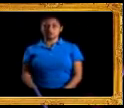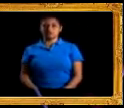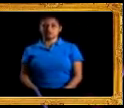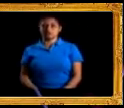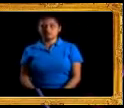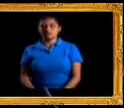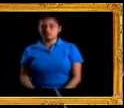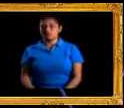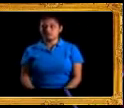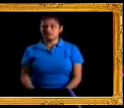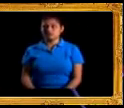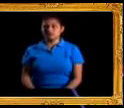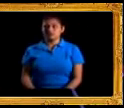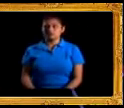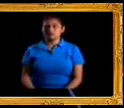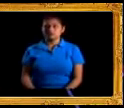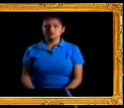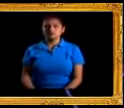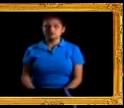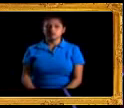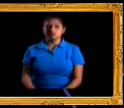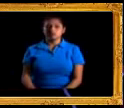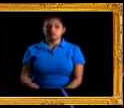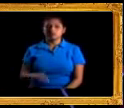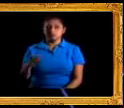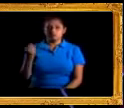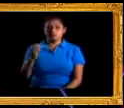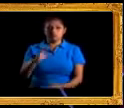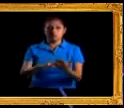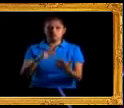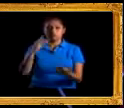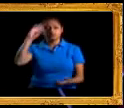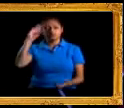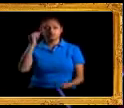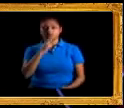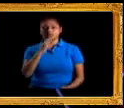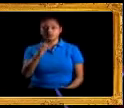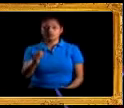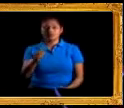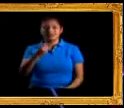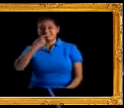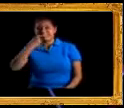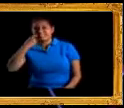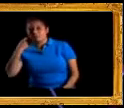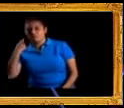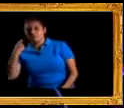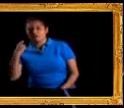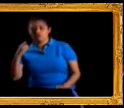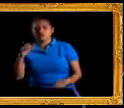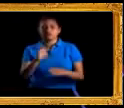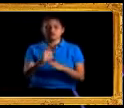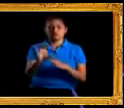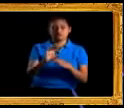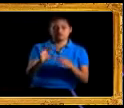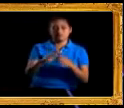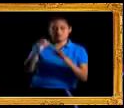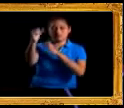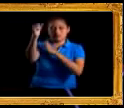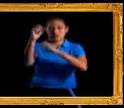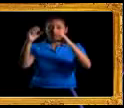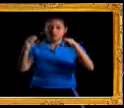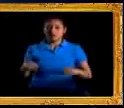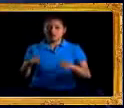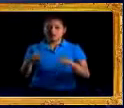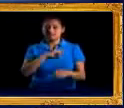Mire qué precioso, hermano. Qué glorioso, porque hermano, la tentadora sed de poder puede ser